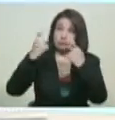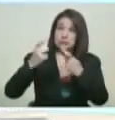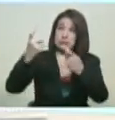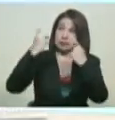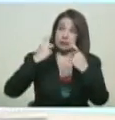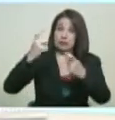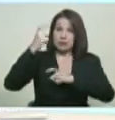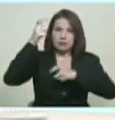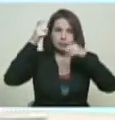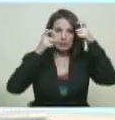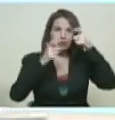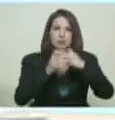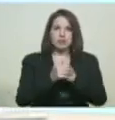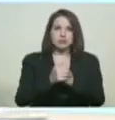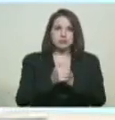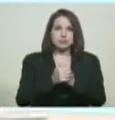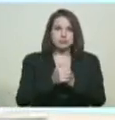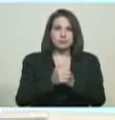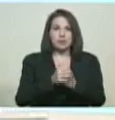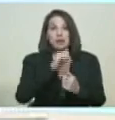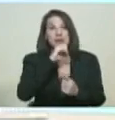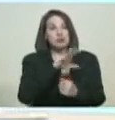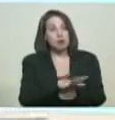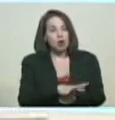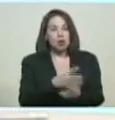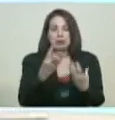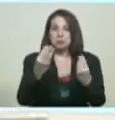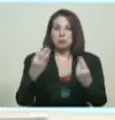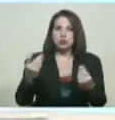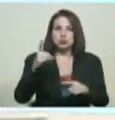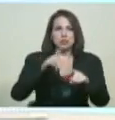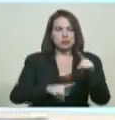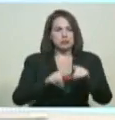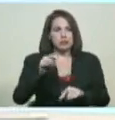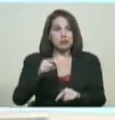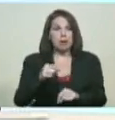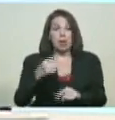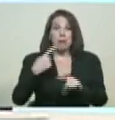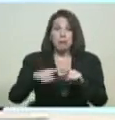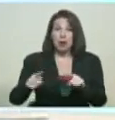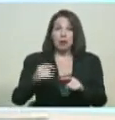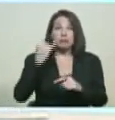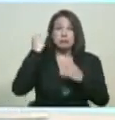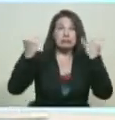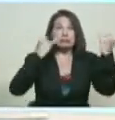más allá de la anécdota mis lecciones de futuro